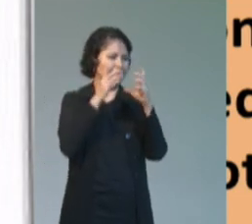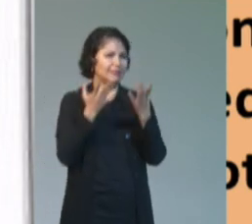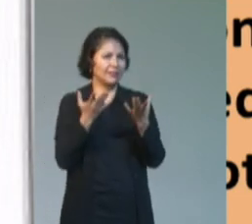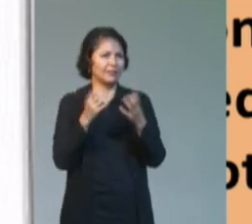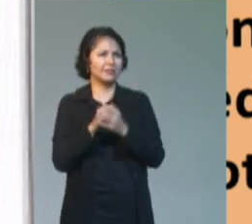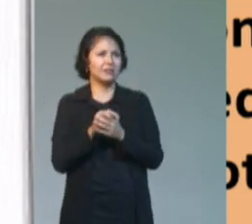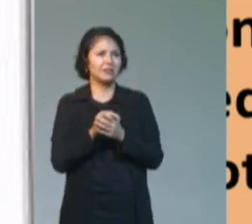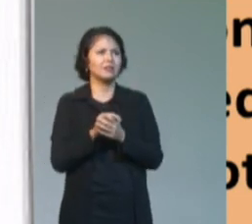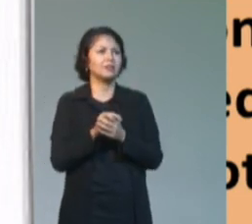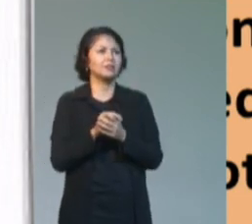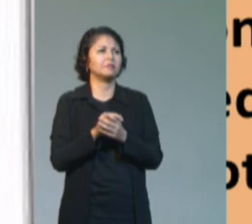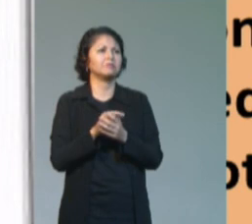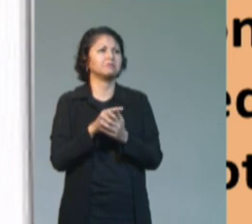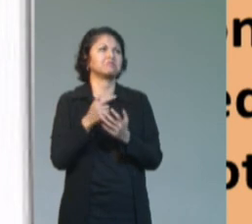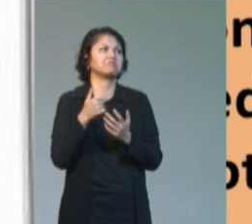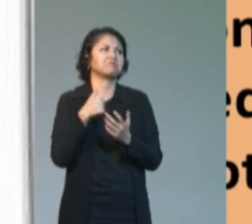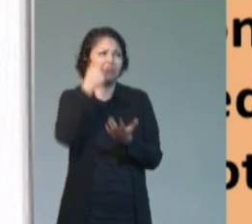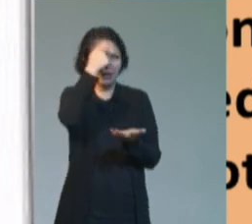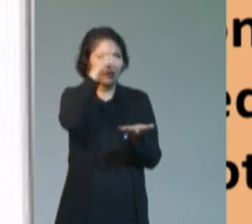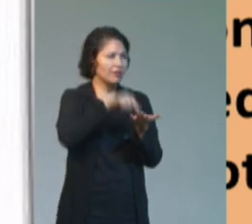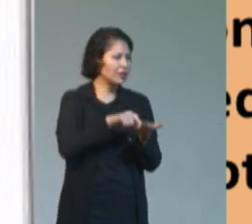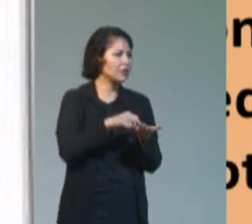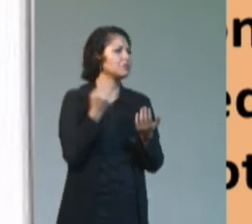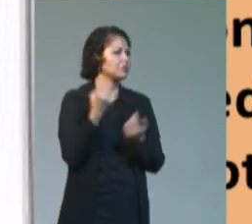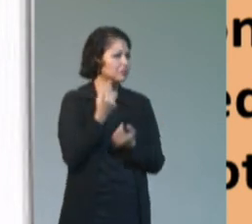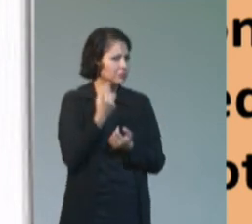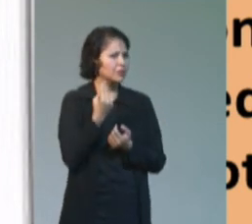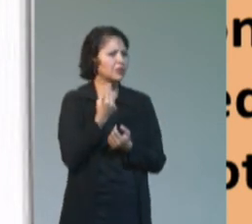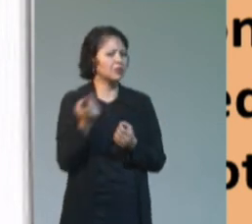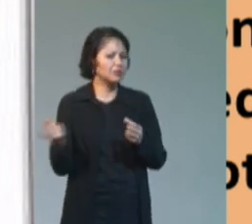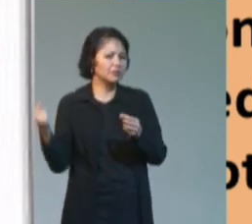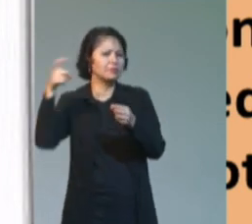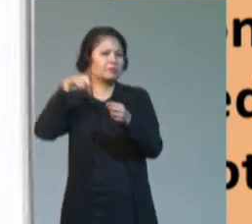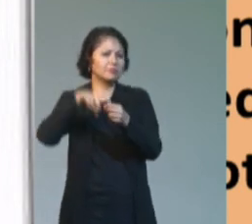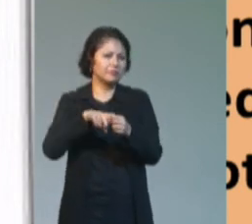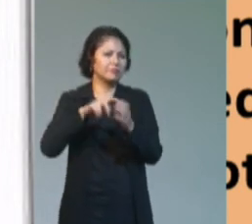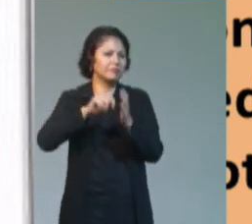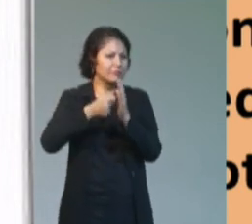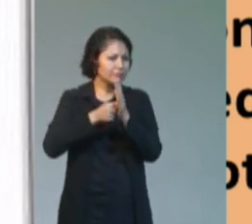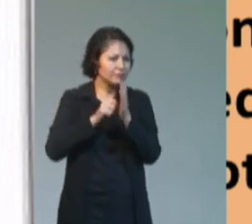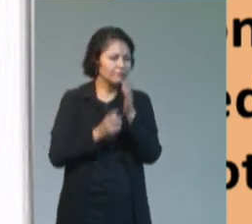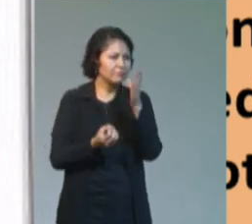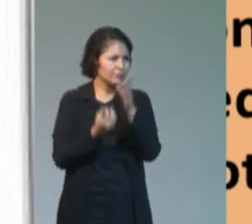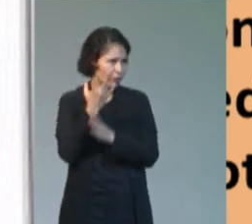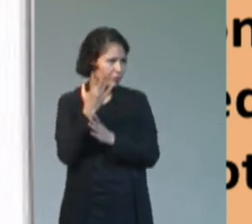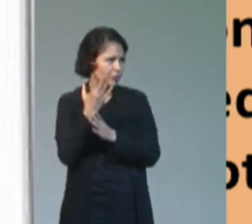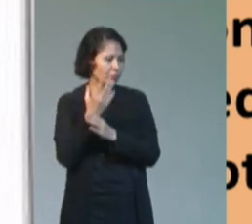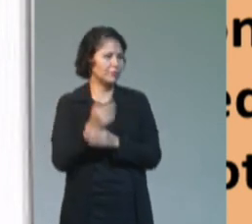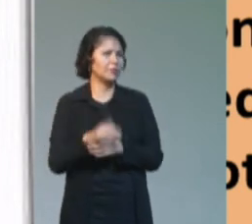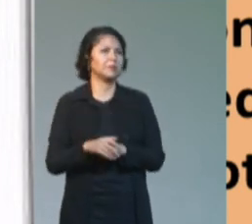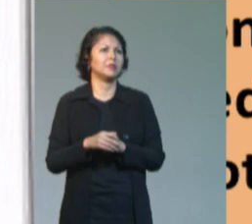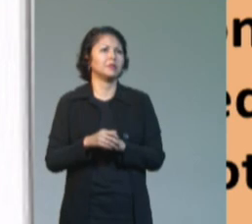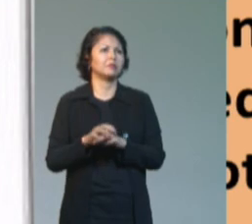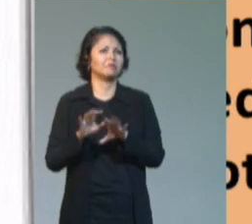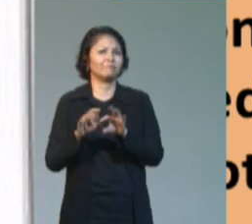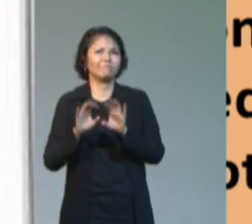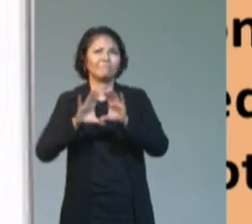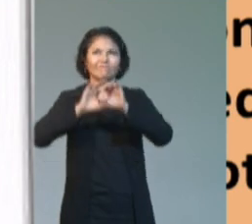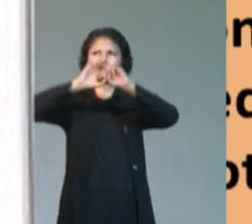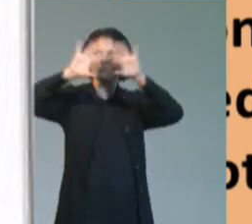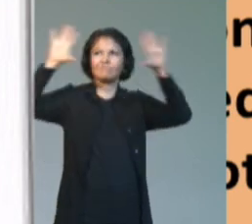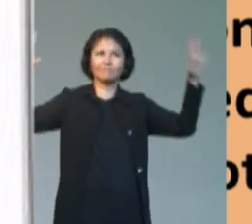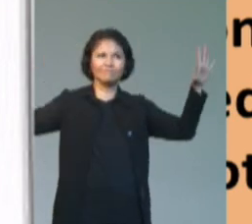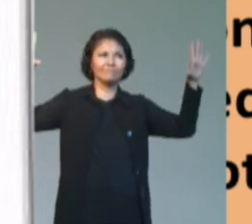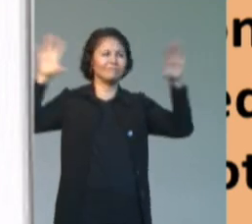empezar a integrar en este geller y lo que serían tecnologías emergentes como la realidad aumentada tendencia también